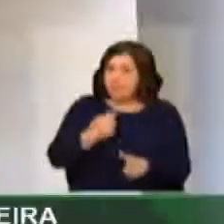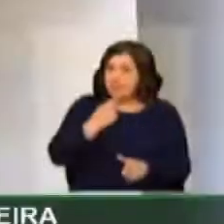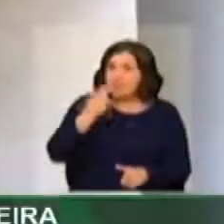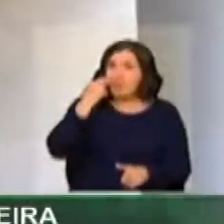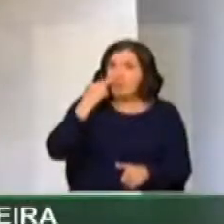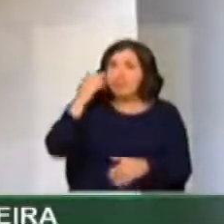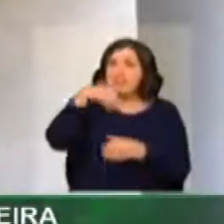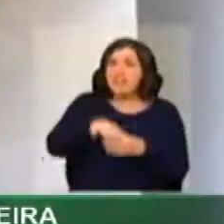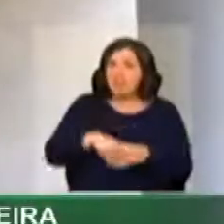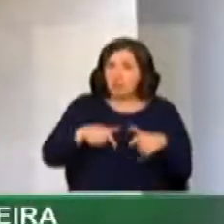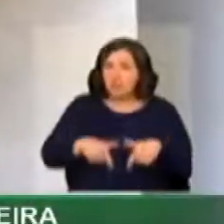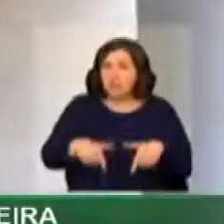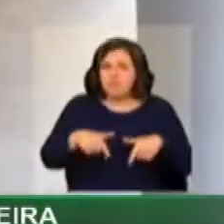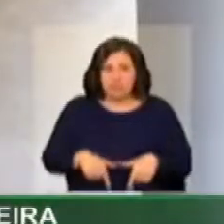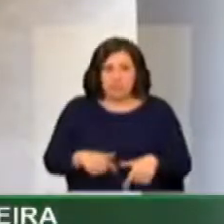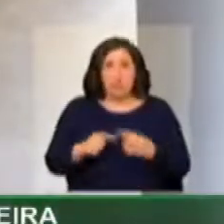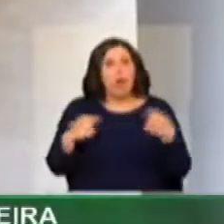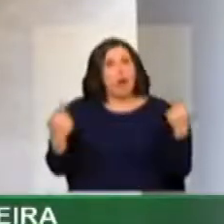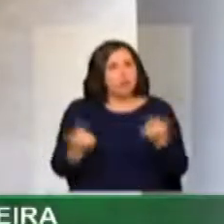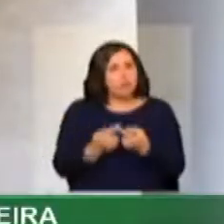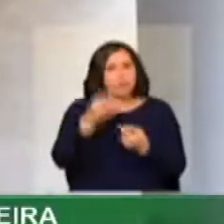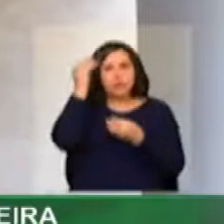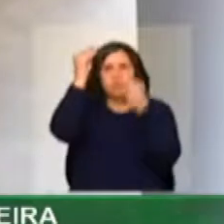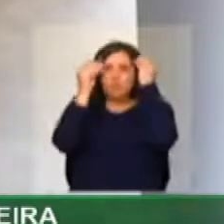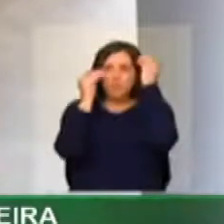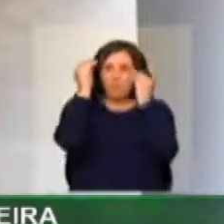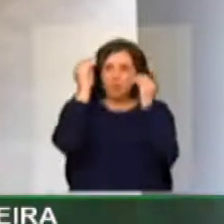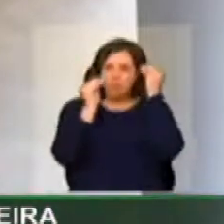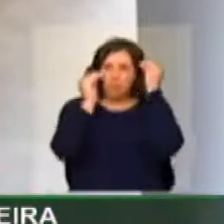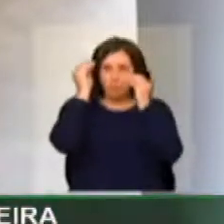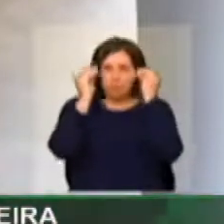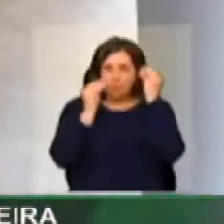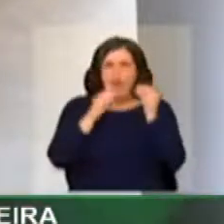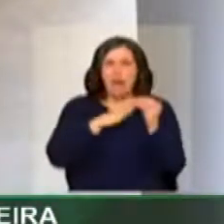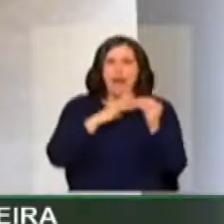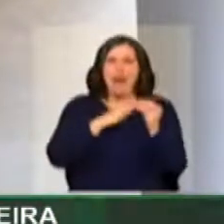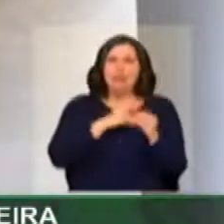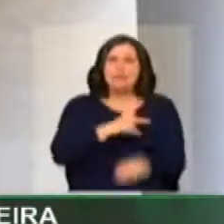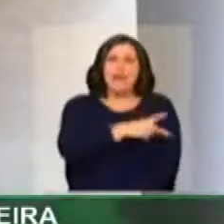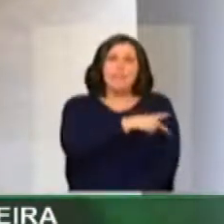Nos preocupa de sobremanera de que hayan mandos